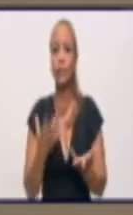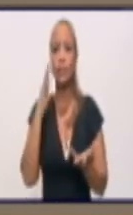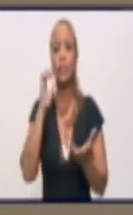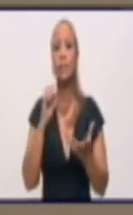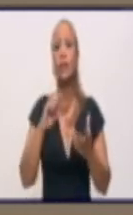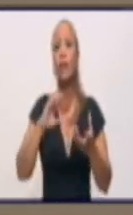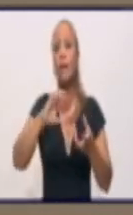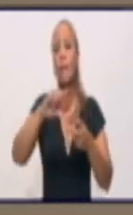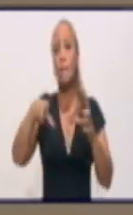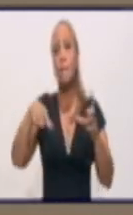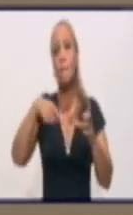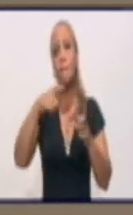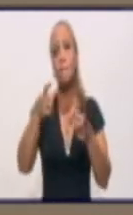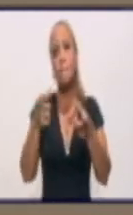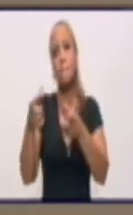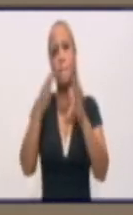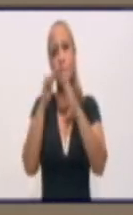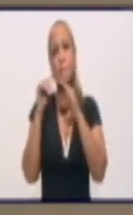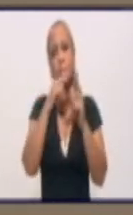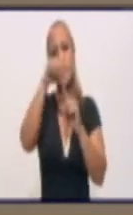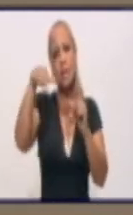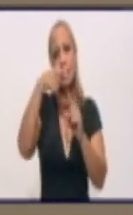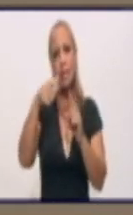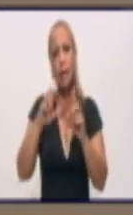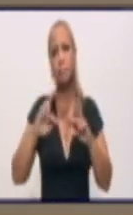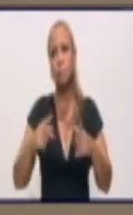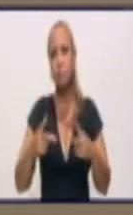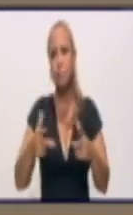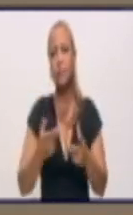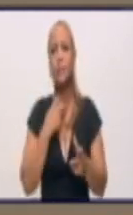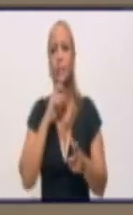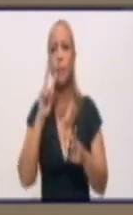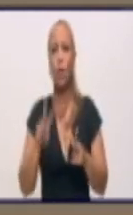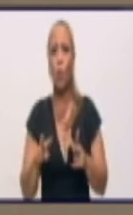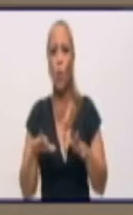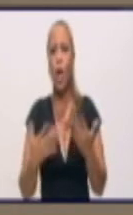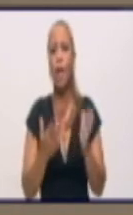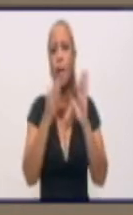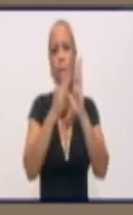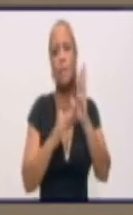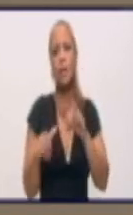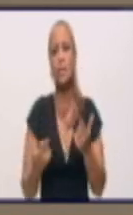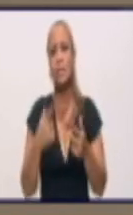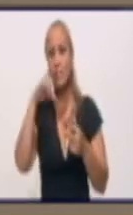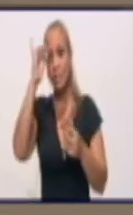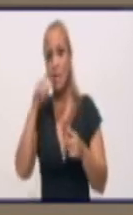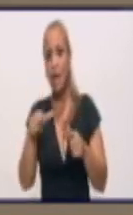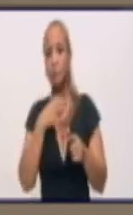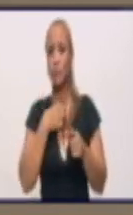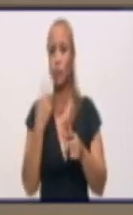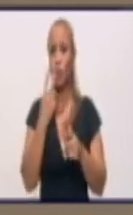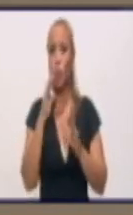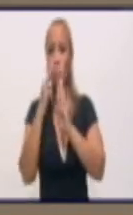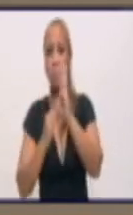reiterativa, una manzana reiterativa se evalúa en el mes en curso si ha salido